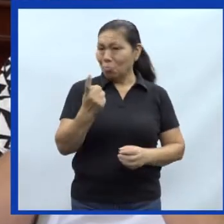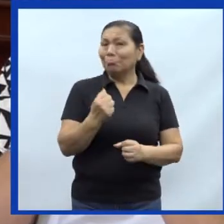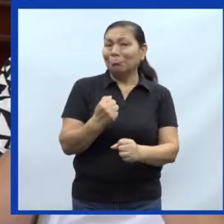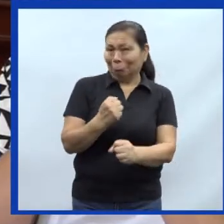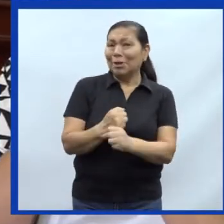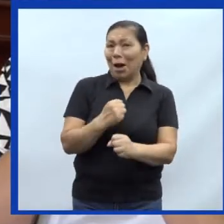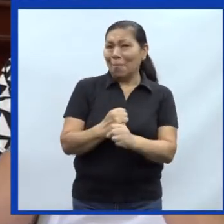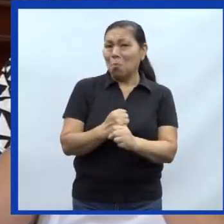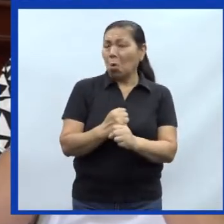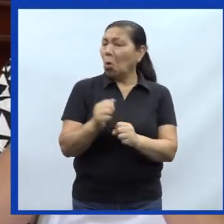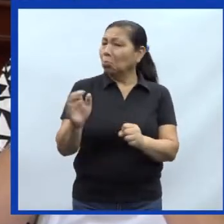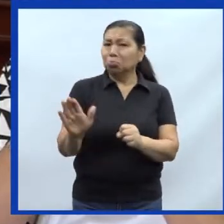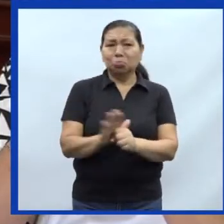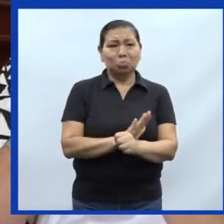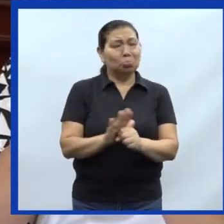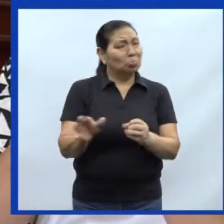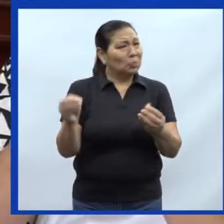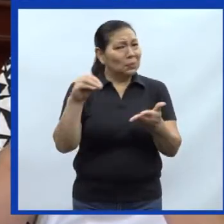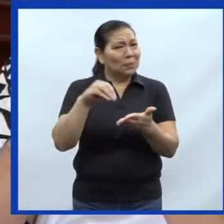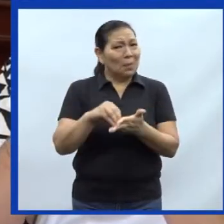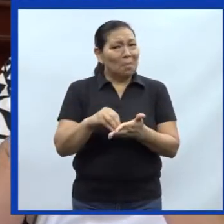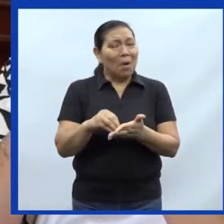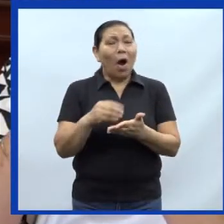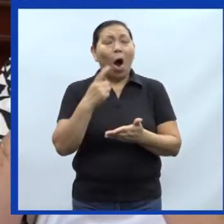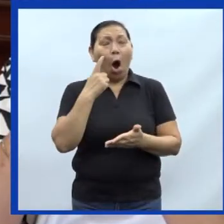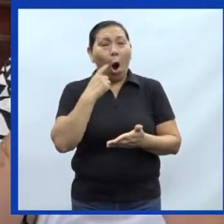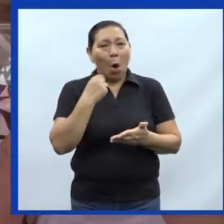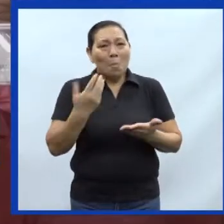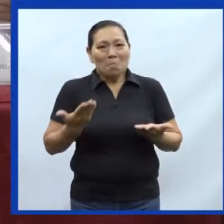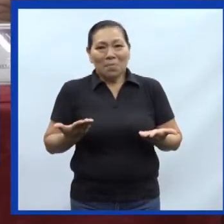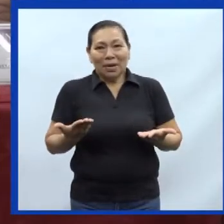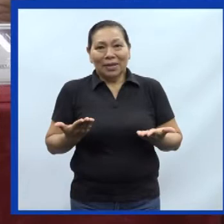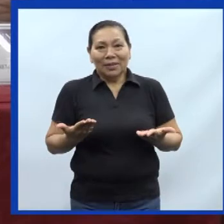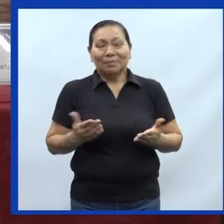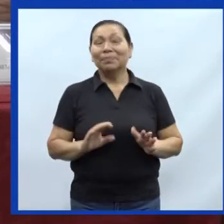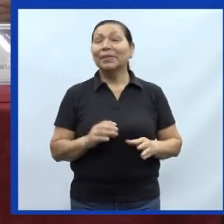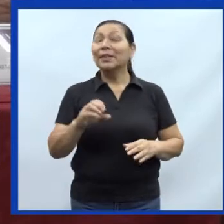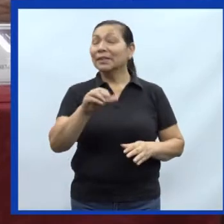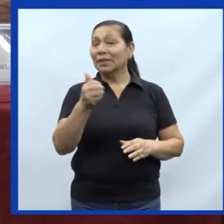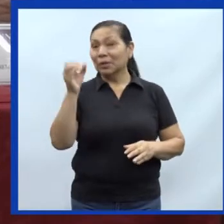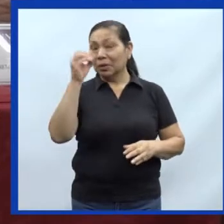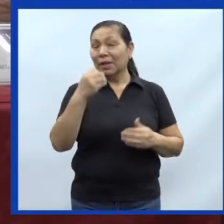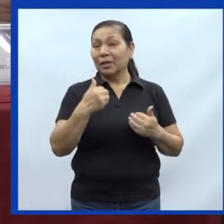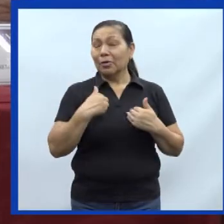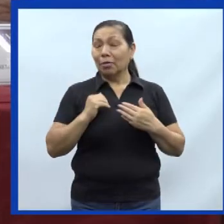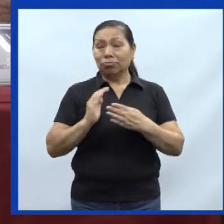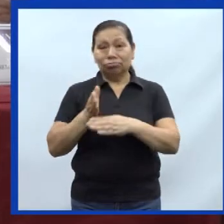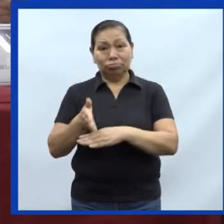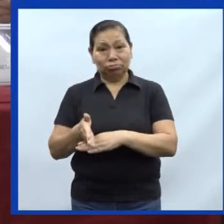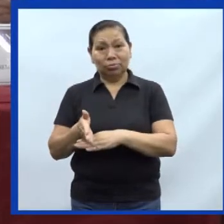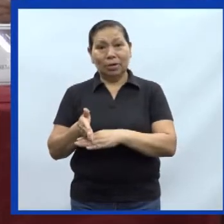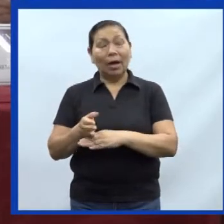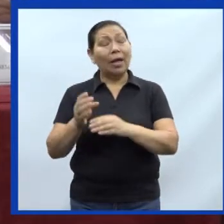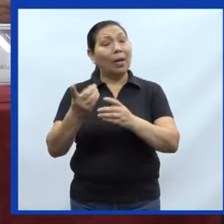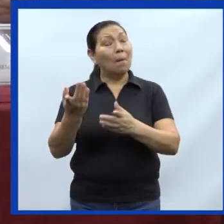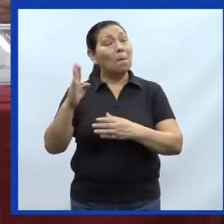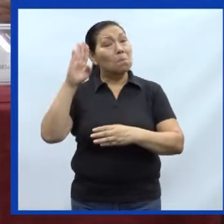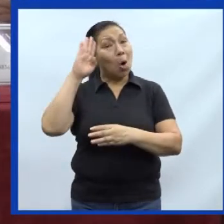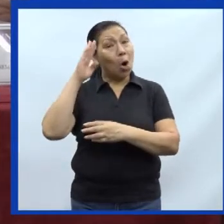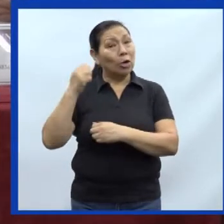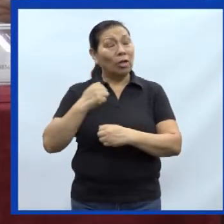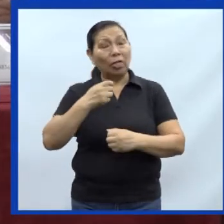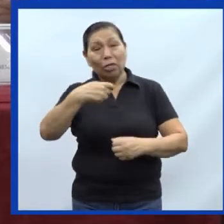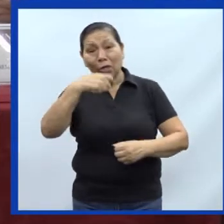actividad absolutamente vinculada a lo masculino. En cierta oportunidad tenía yo que ir al Departamento de Policía